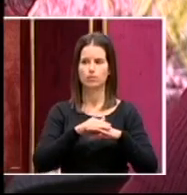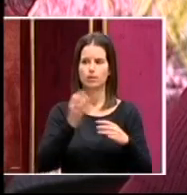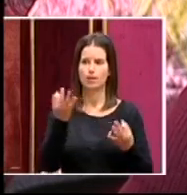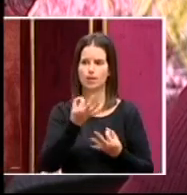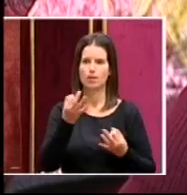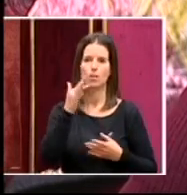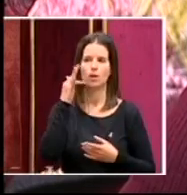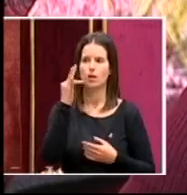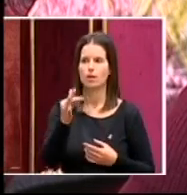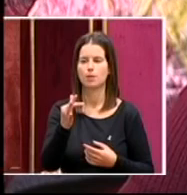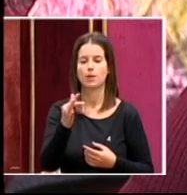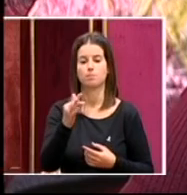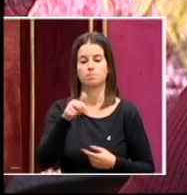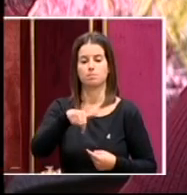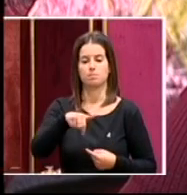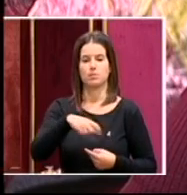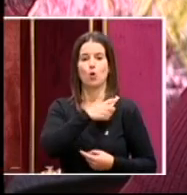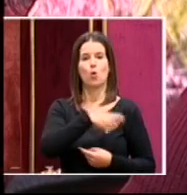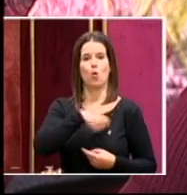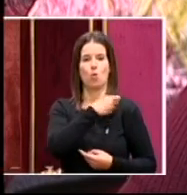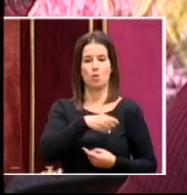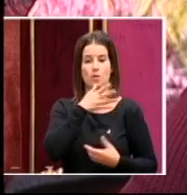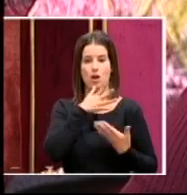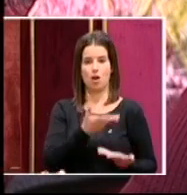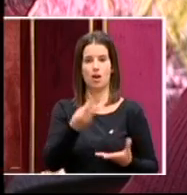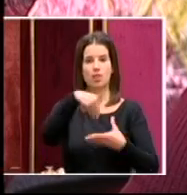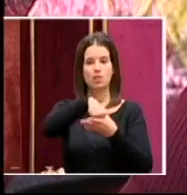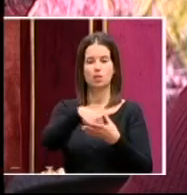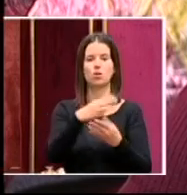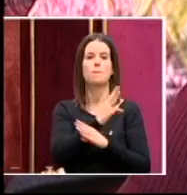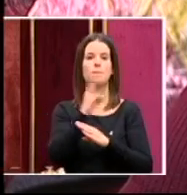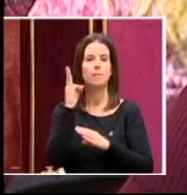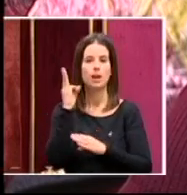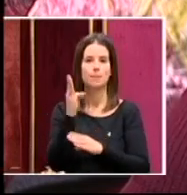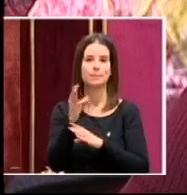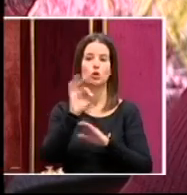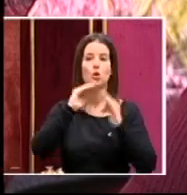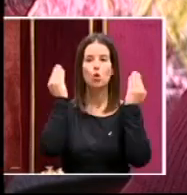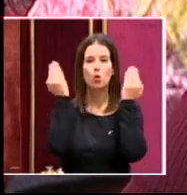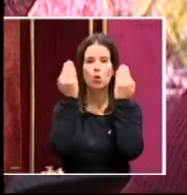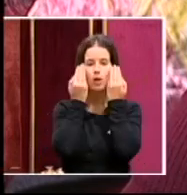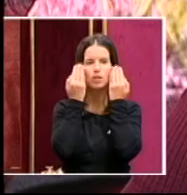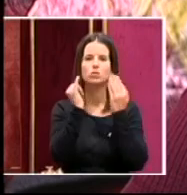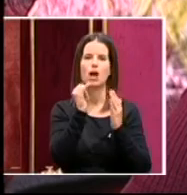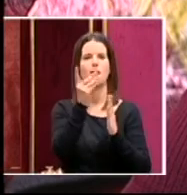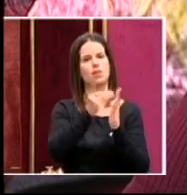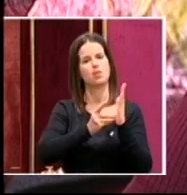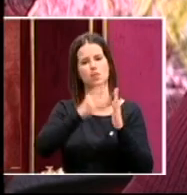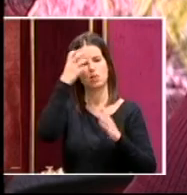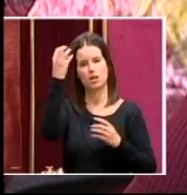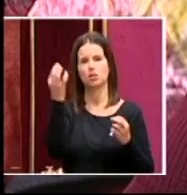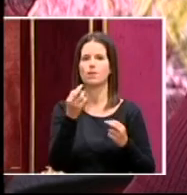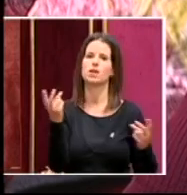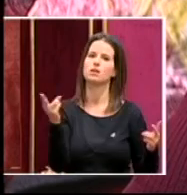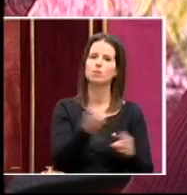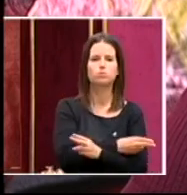además con la composición actual del Parlamento, del Congreso, aquel decreto se derogue, porque